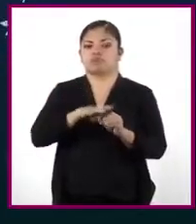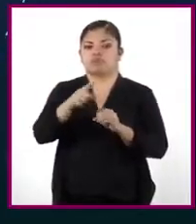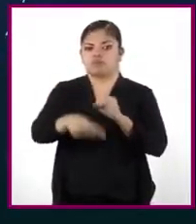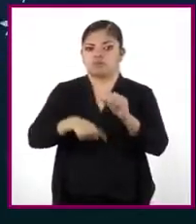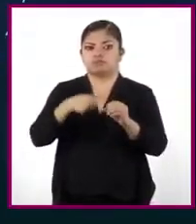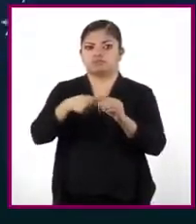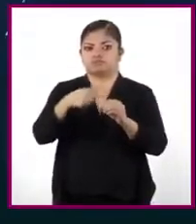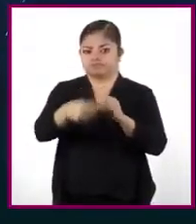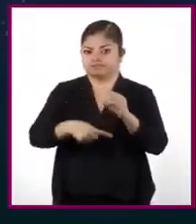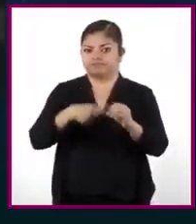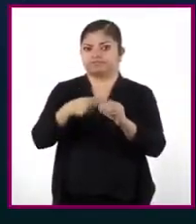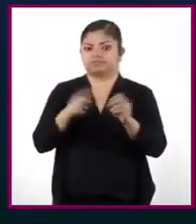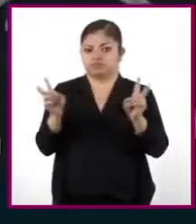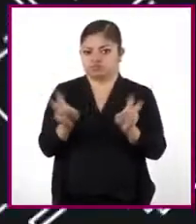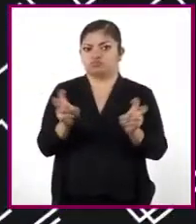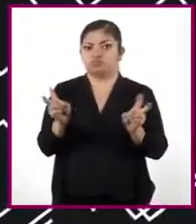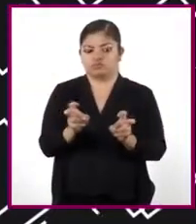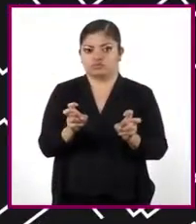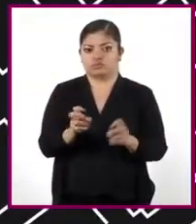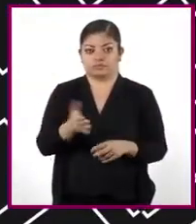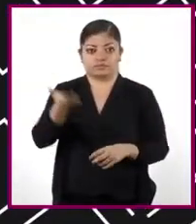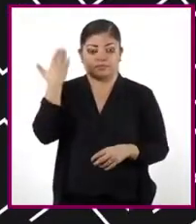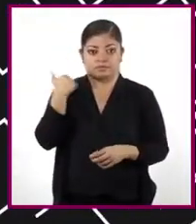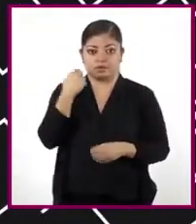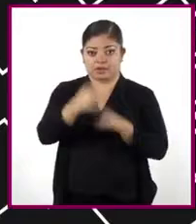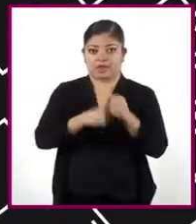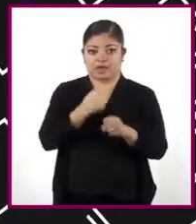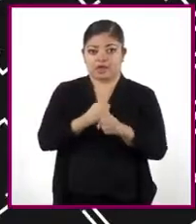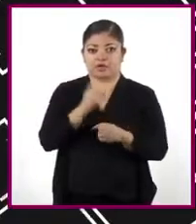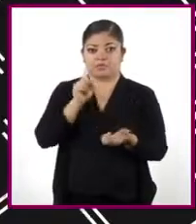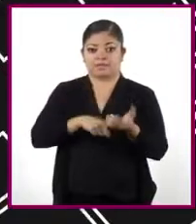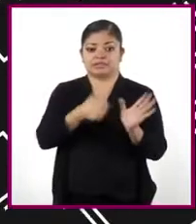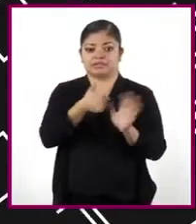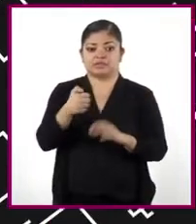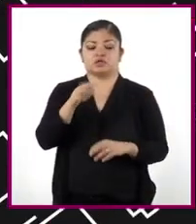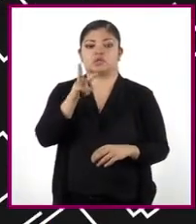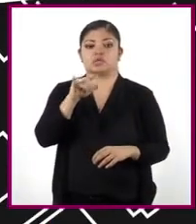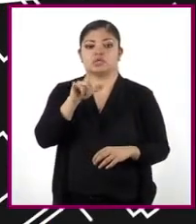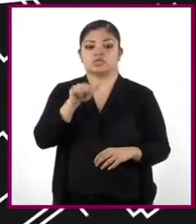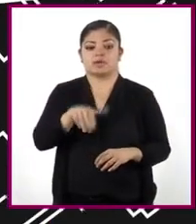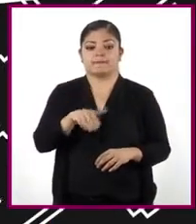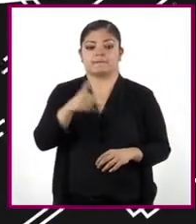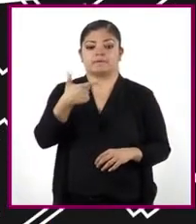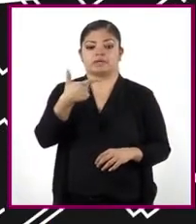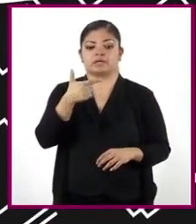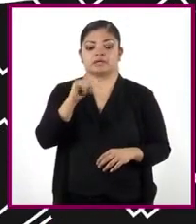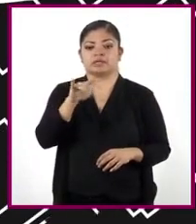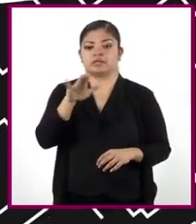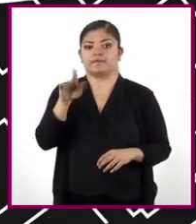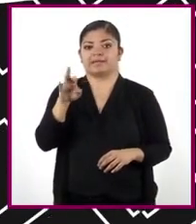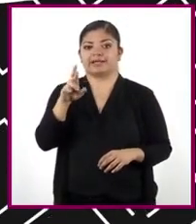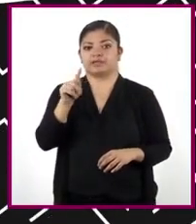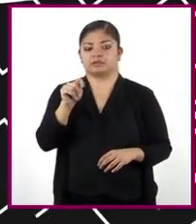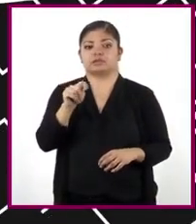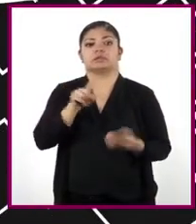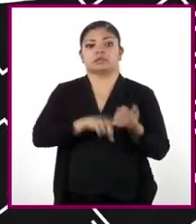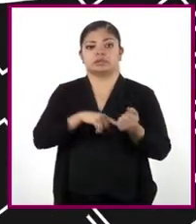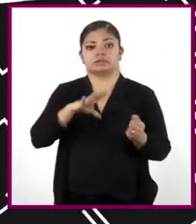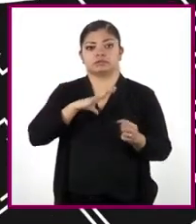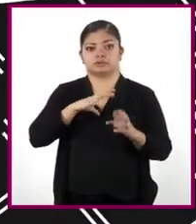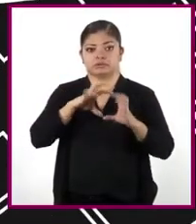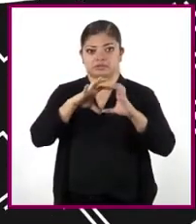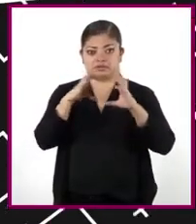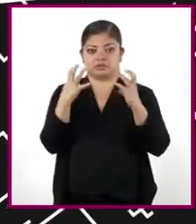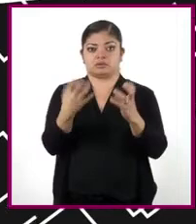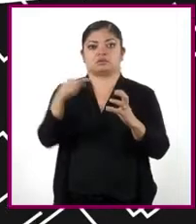y otra vez. En el año 1600, William Gilbert observó que la distribución del campo magnético en la superficie de un imán